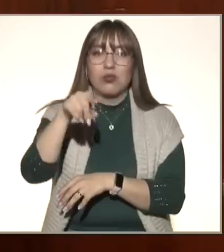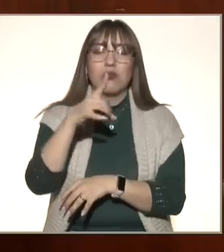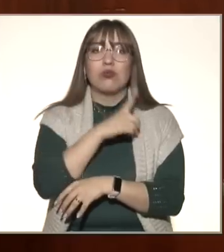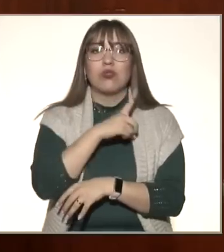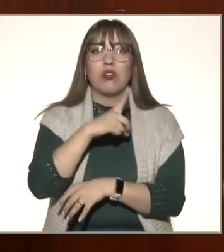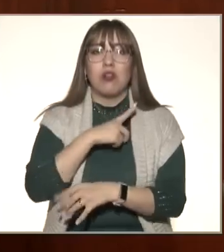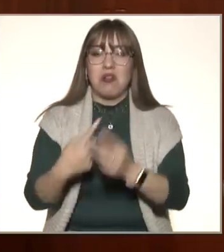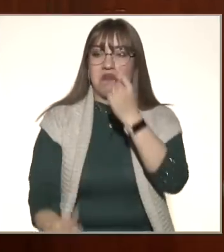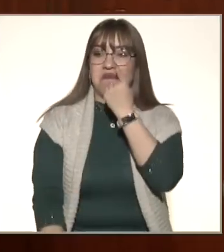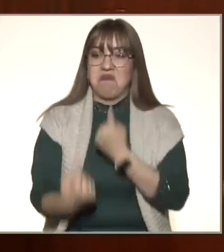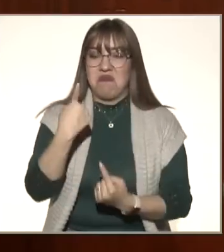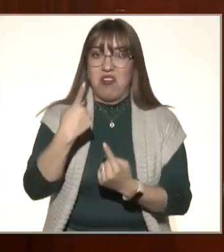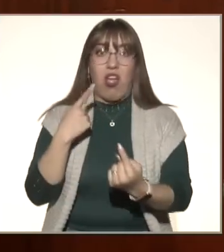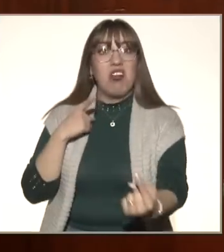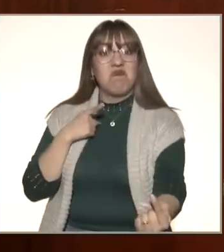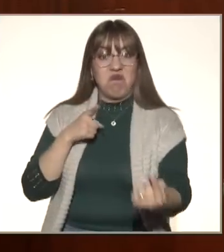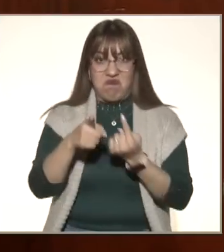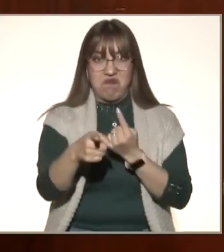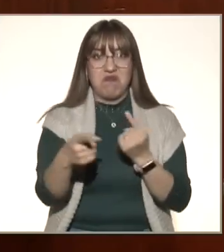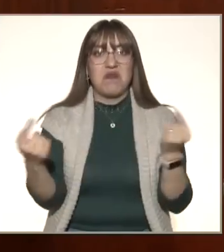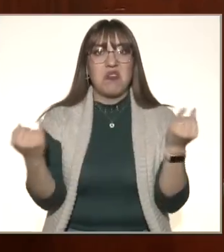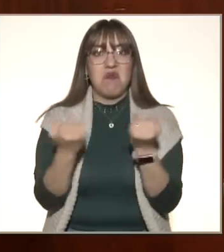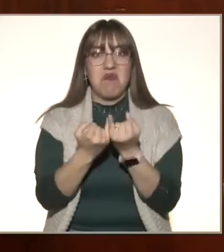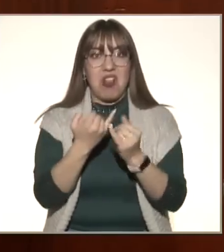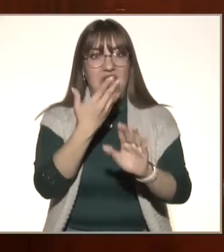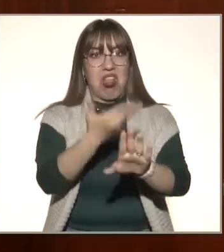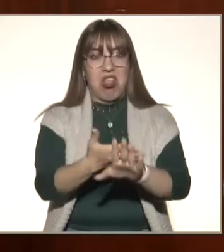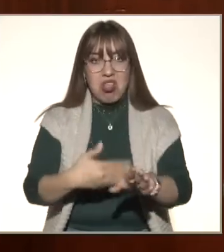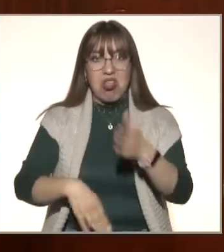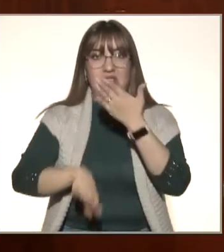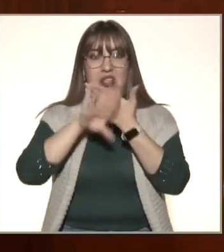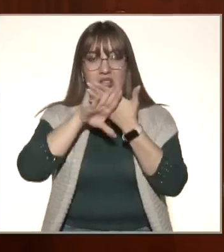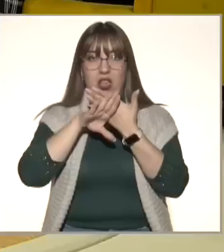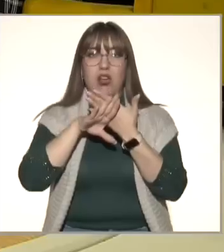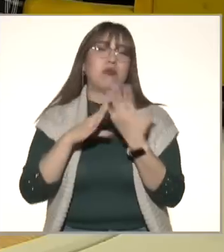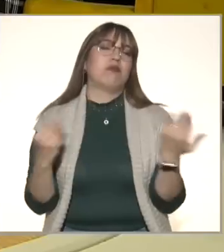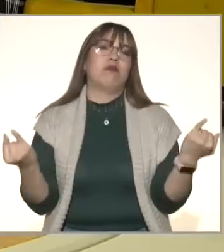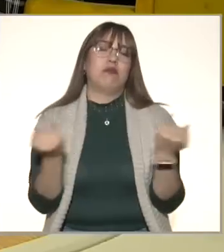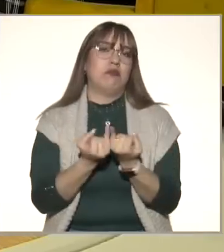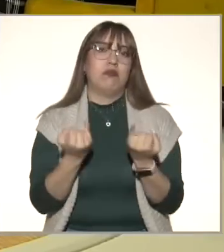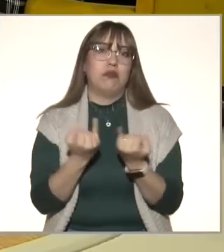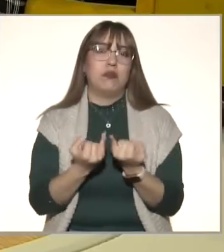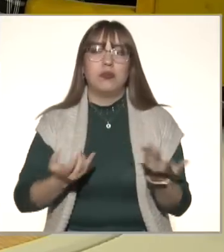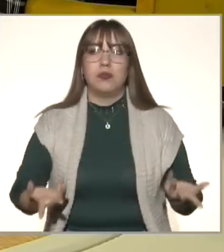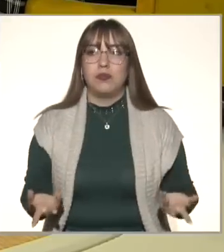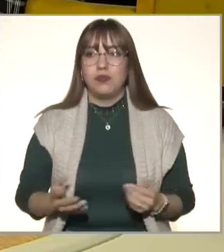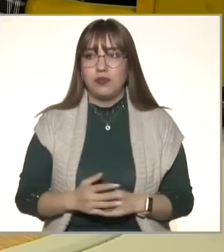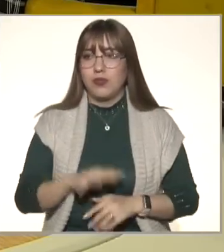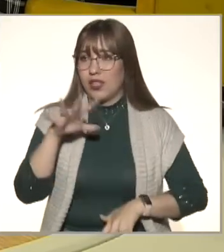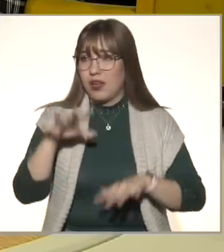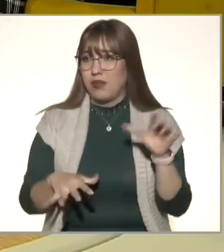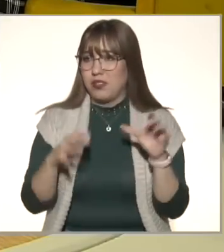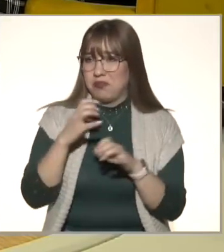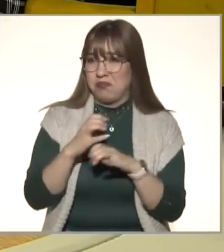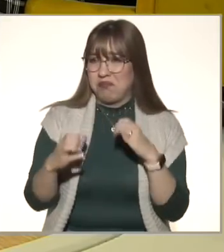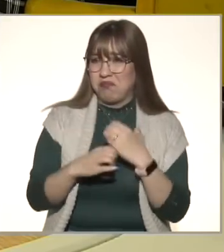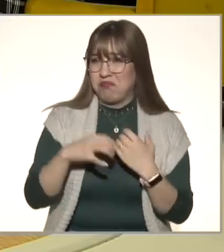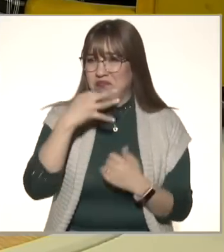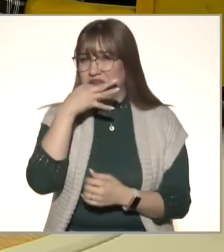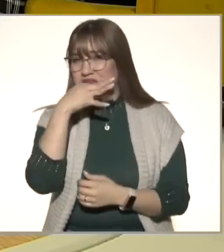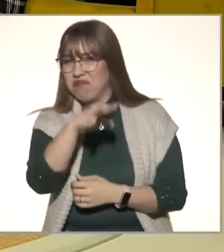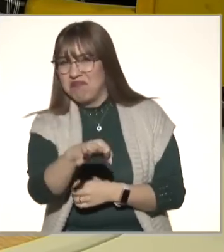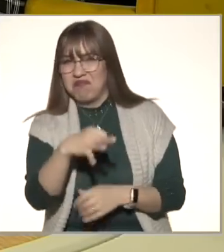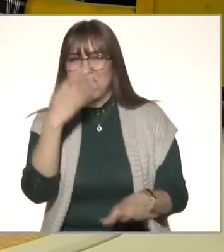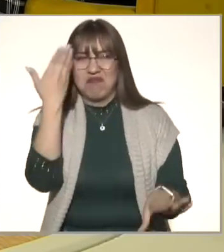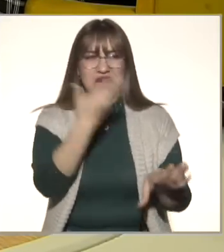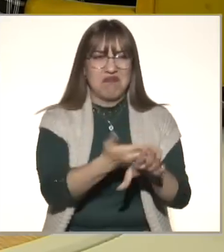visceralmente, vas a defender y atacar. Claro. Y vas a decir lo que no quieres decir, cuando no lo quieres decir,